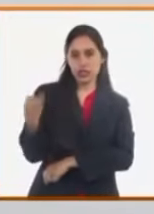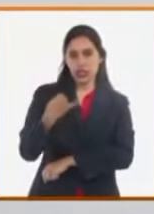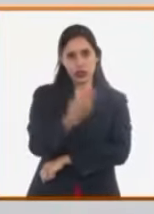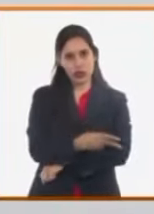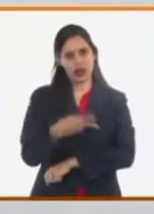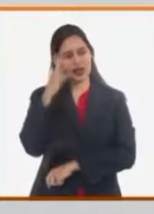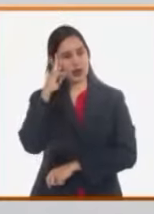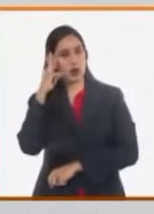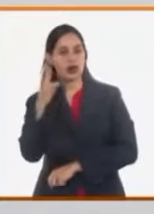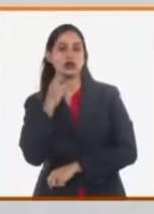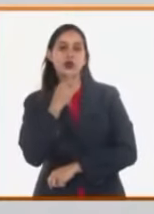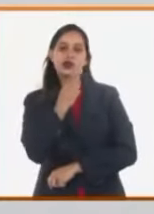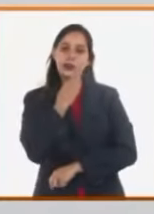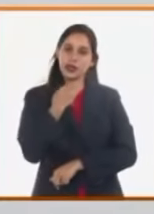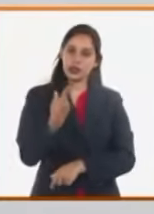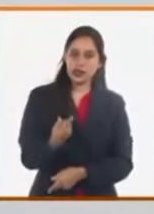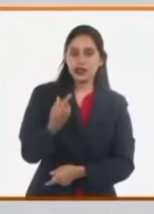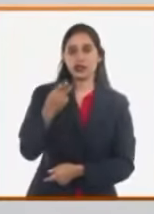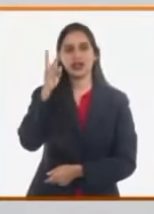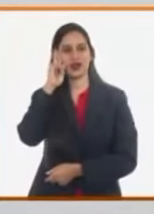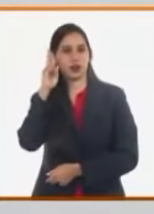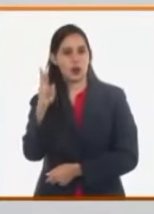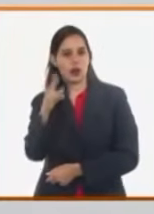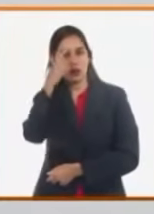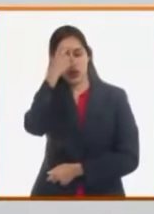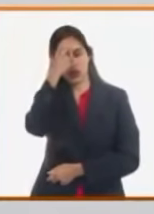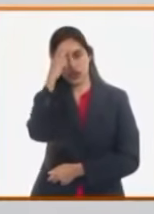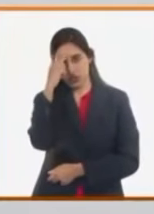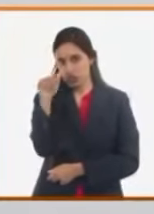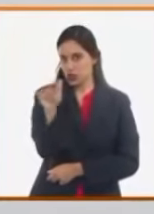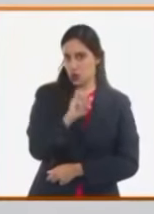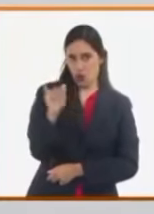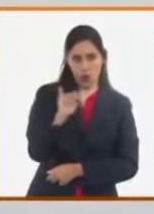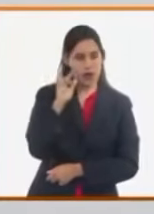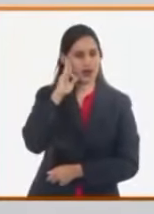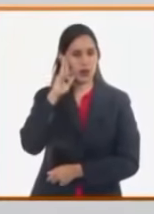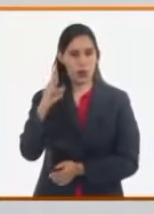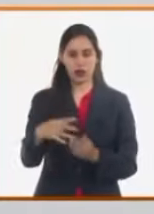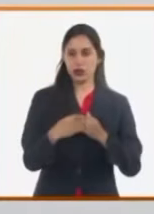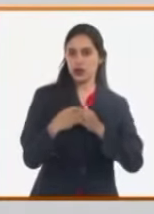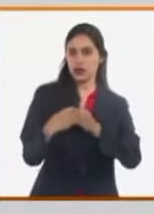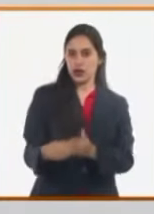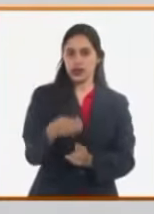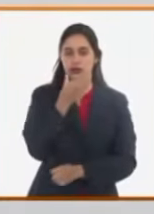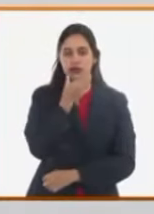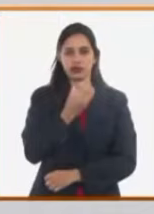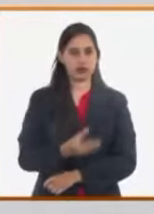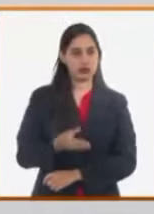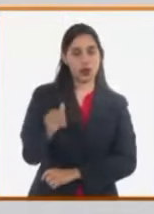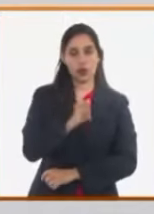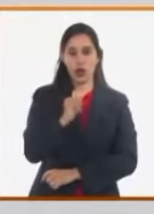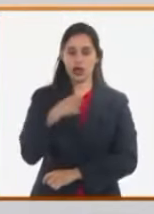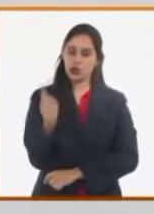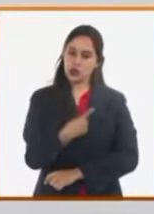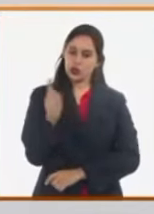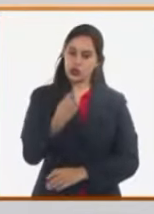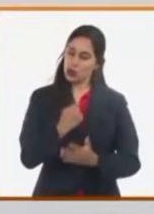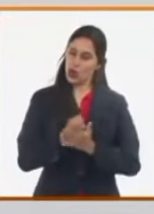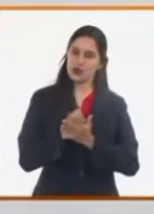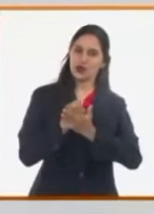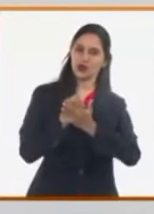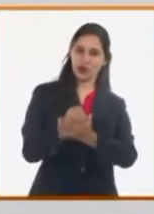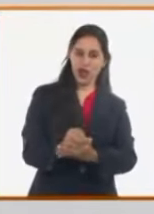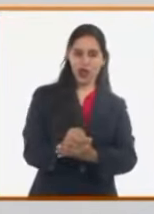Martí legado de Ernesto cheguevara y el legado del comandante en jefe Fidel Castro nosotros compartir lo que tenemos